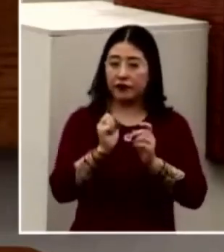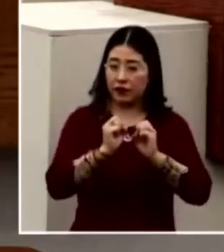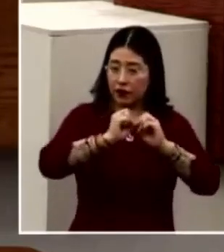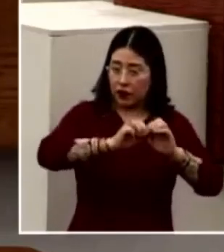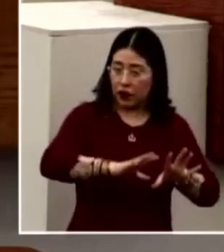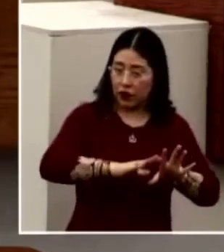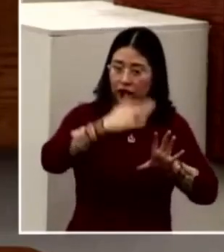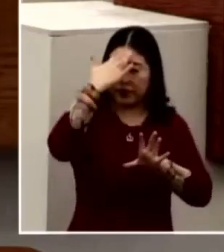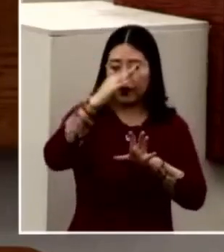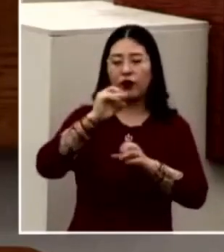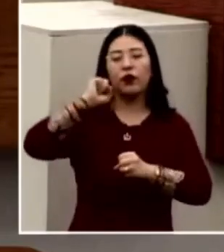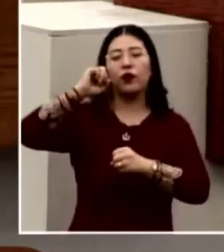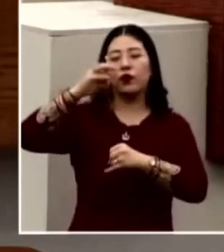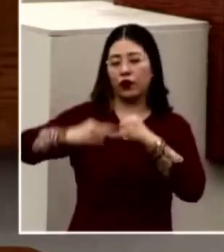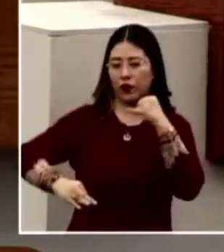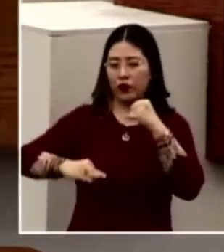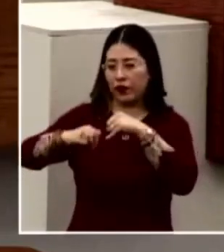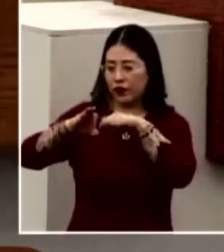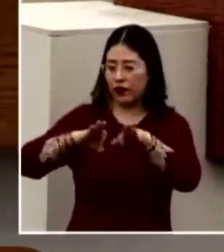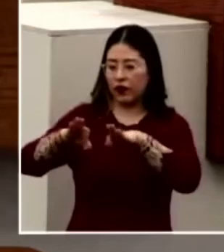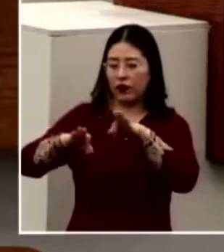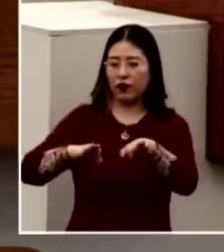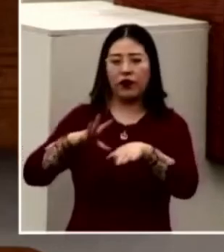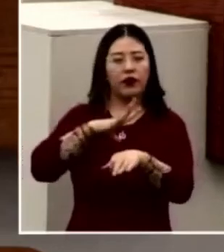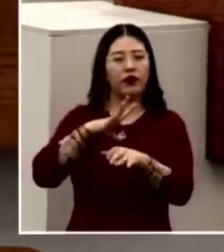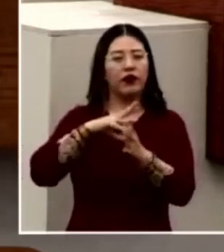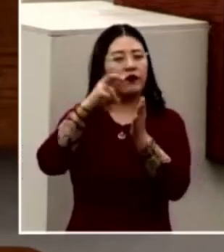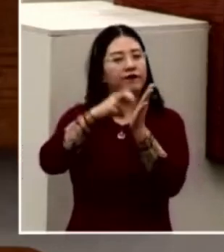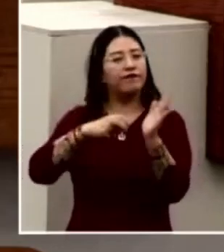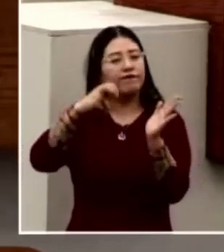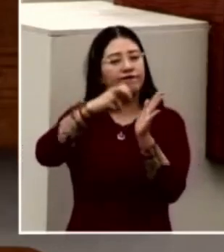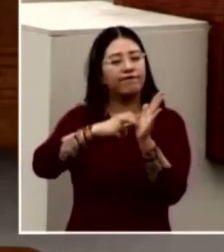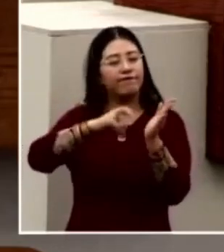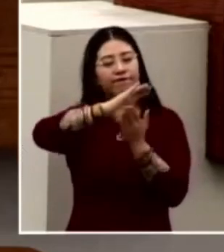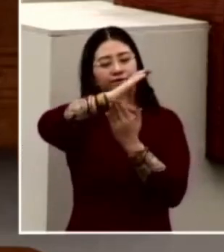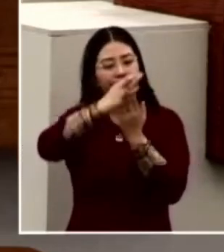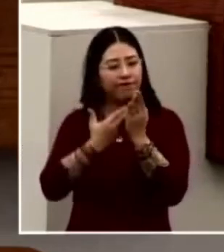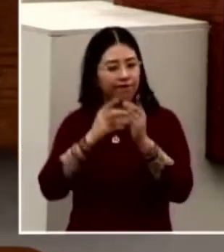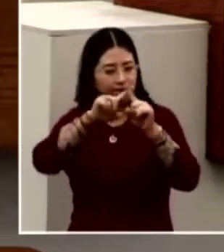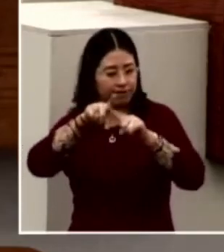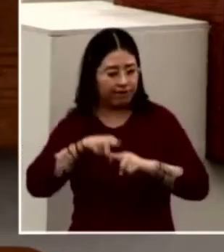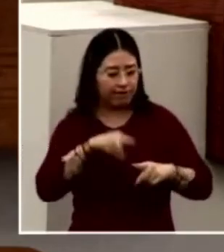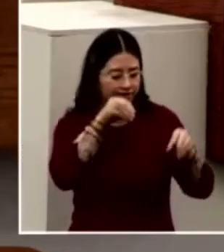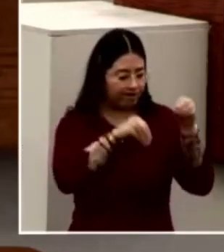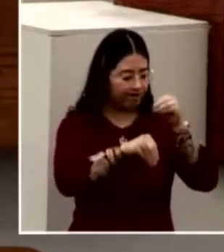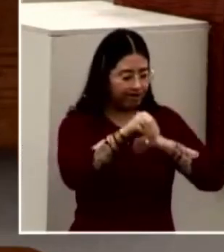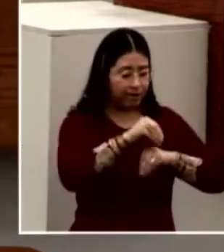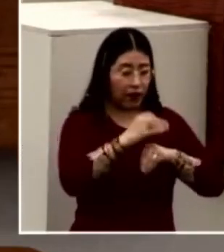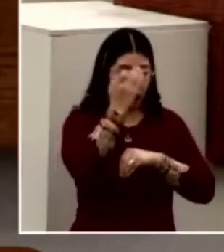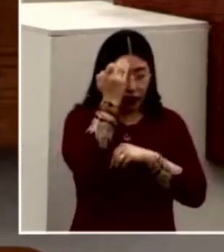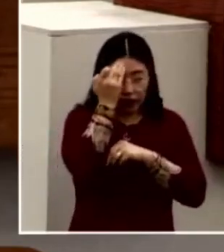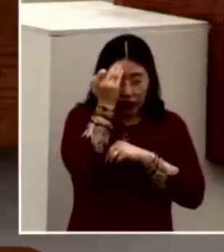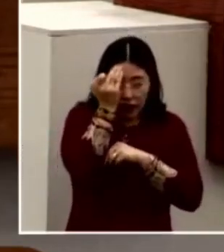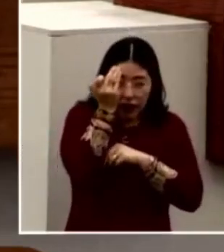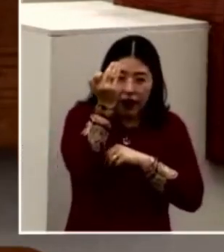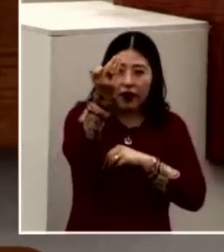En el régimen anterior, cuando se hacían las reformas constitucionales, más tardaban en hablar